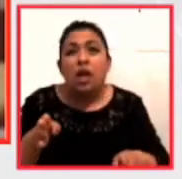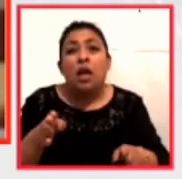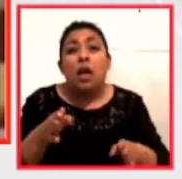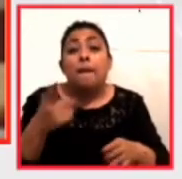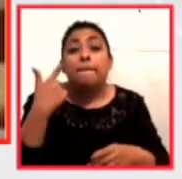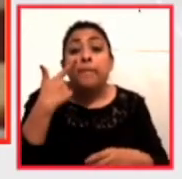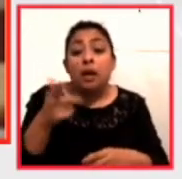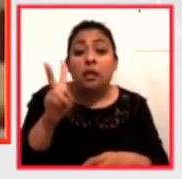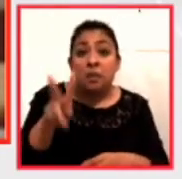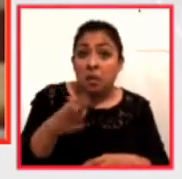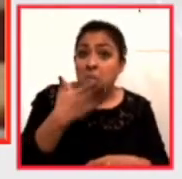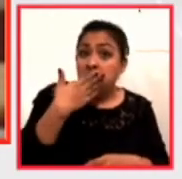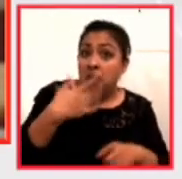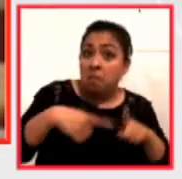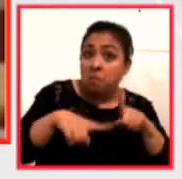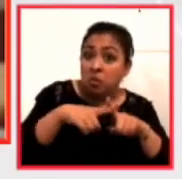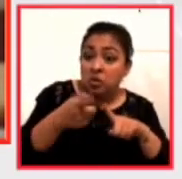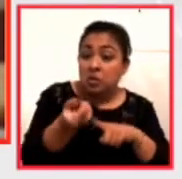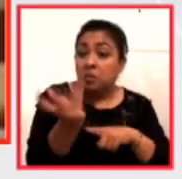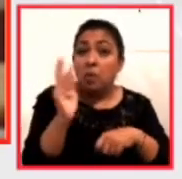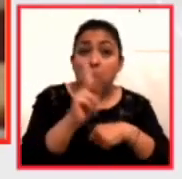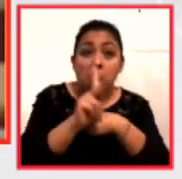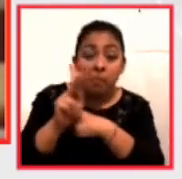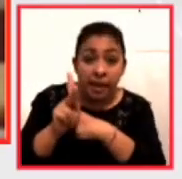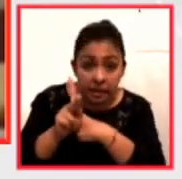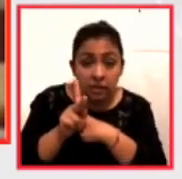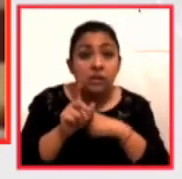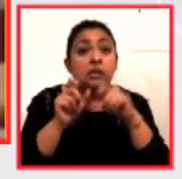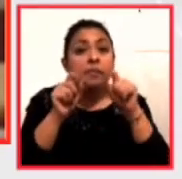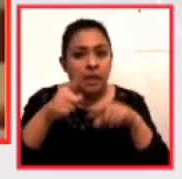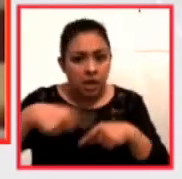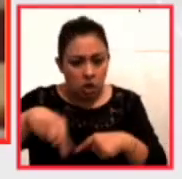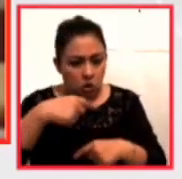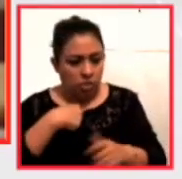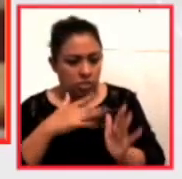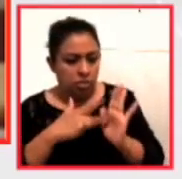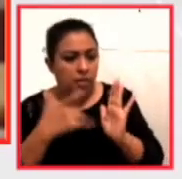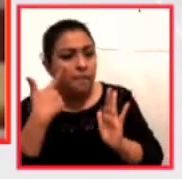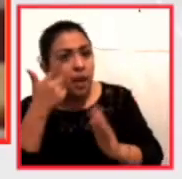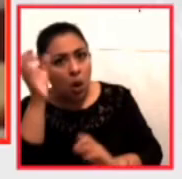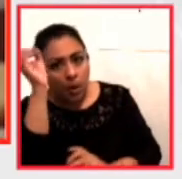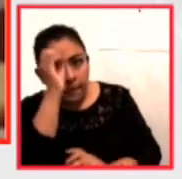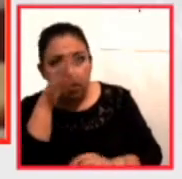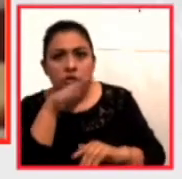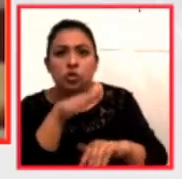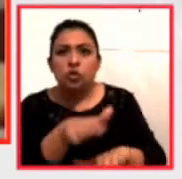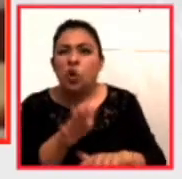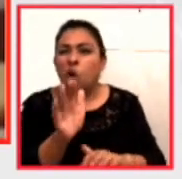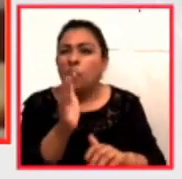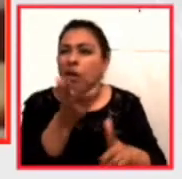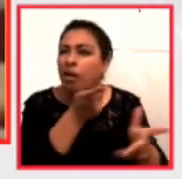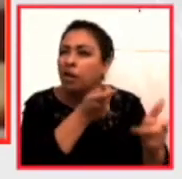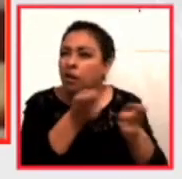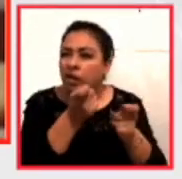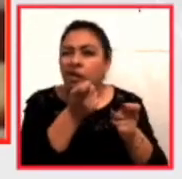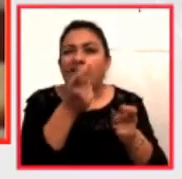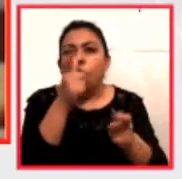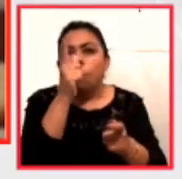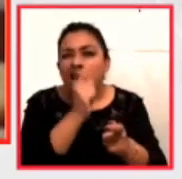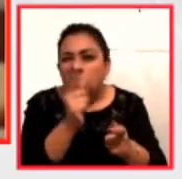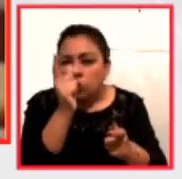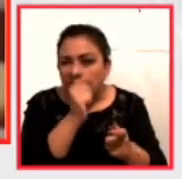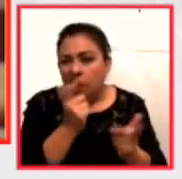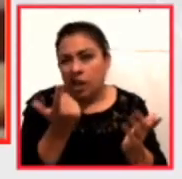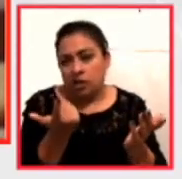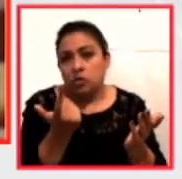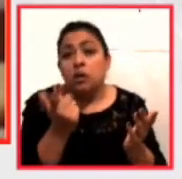observemos las buenas prácticas de aquellos estados, pero que también ellos puedan también emitir opinión sobre aquellas regulaciones incumplidas y que puedan